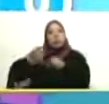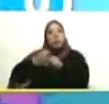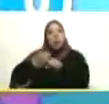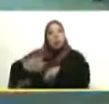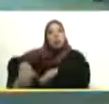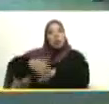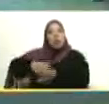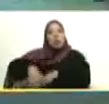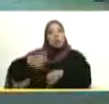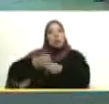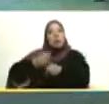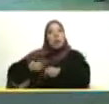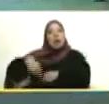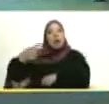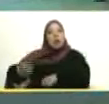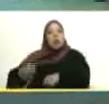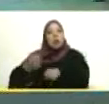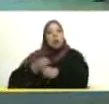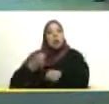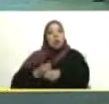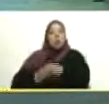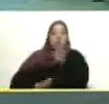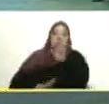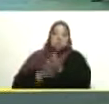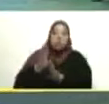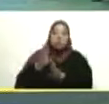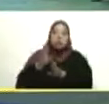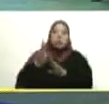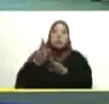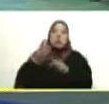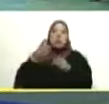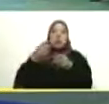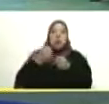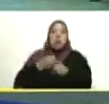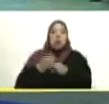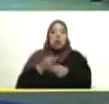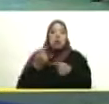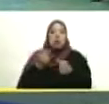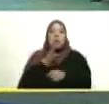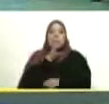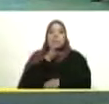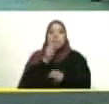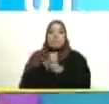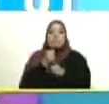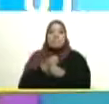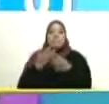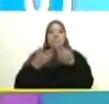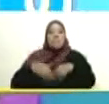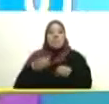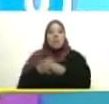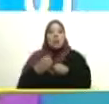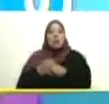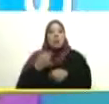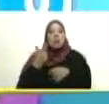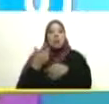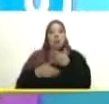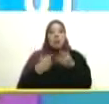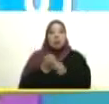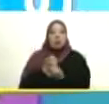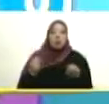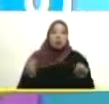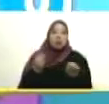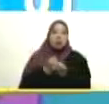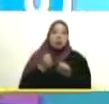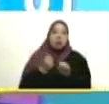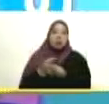propuesta, mi comandante presidente, es potenciar un instrumento financiero que se implementó con su autorización, que es el